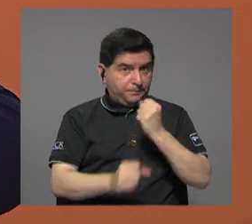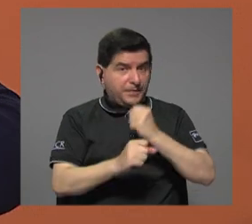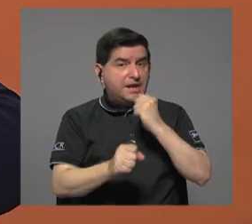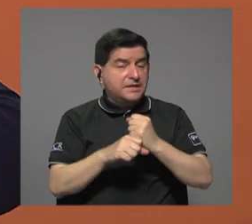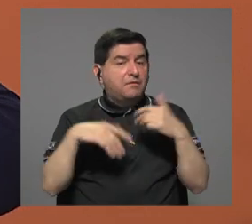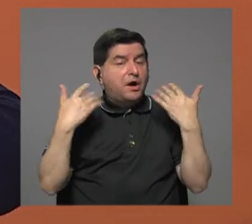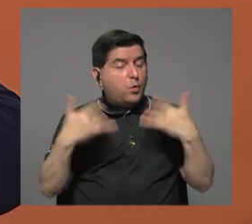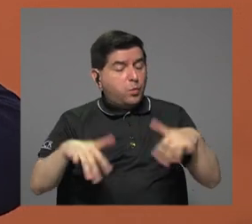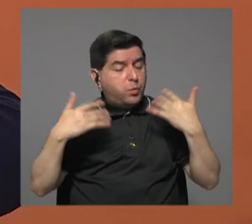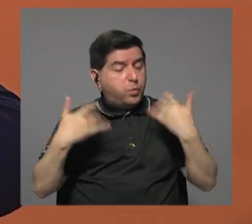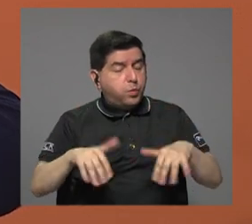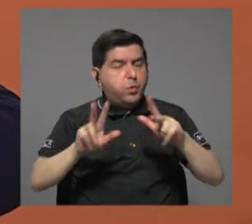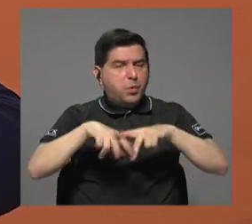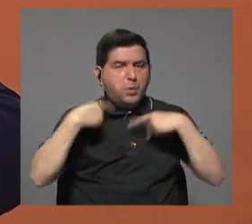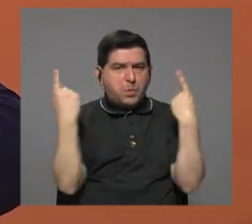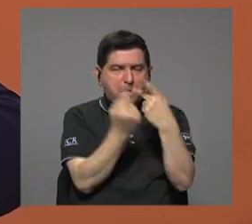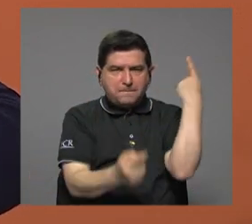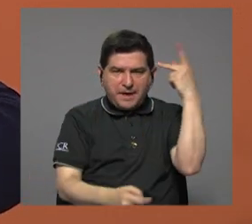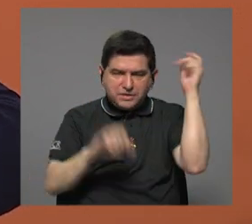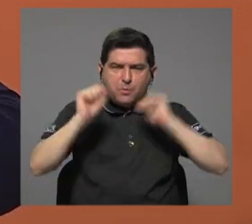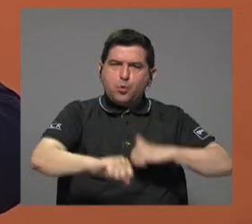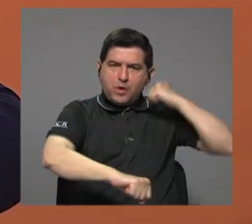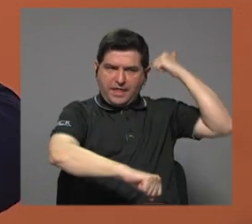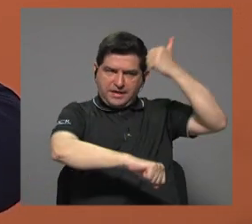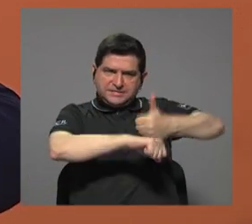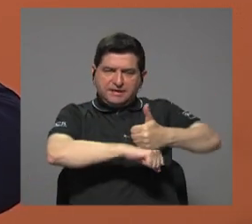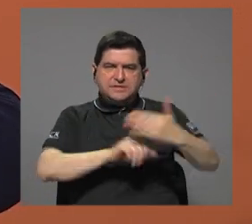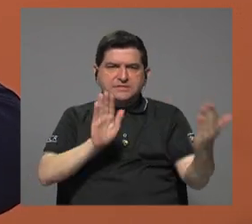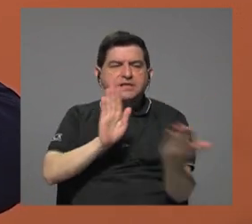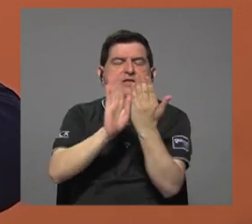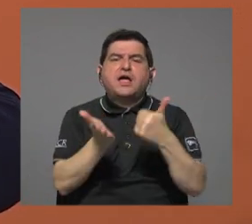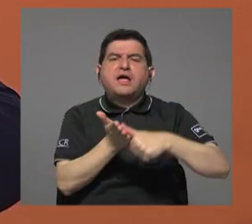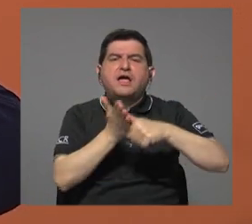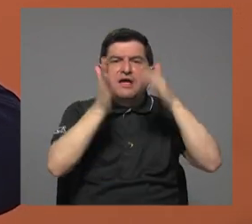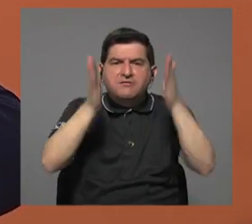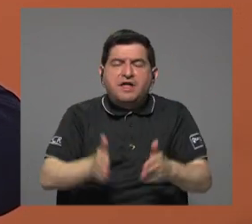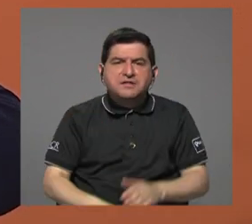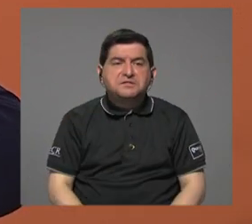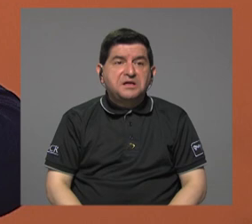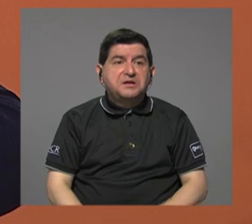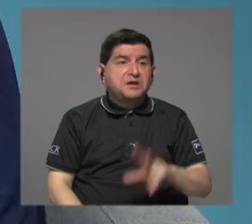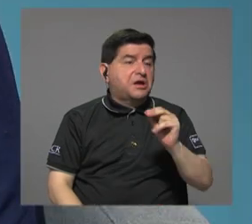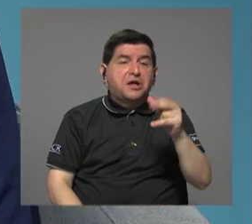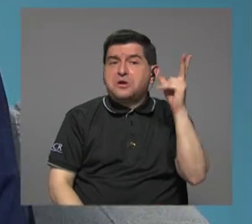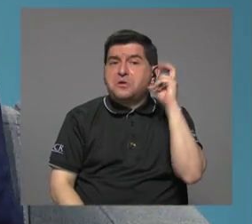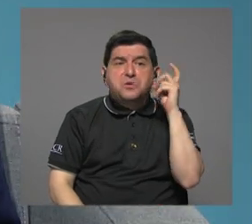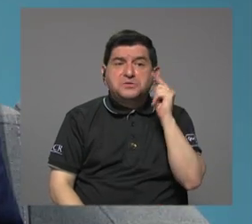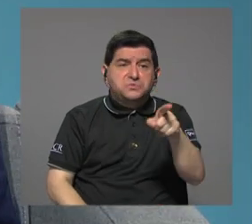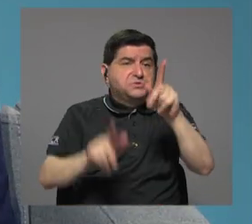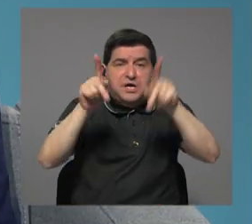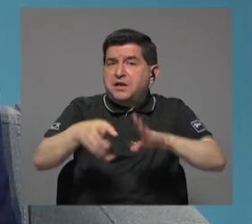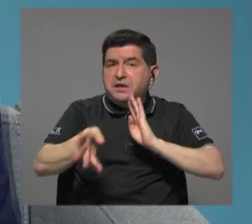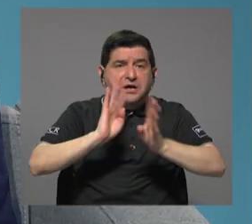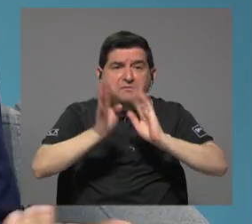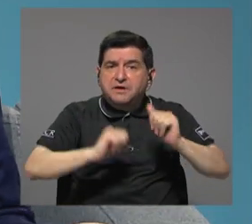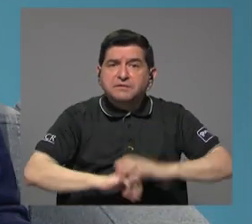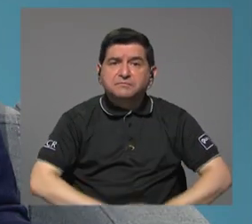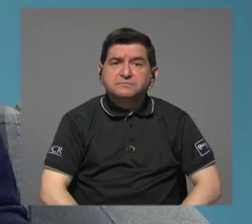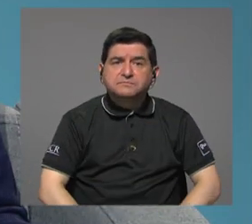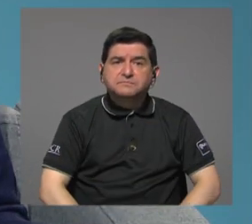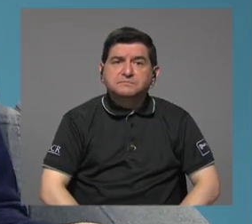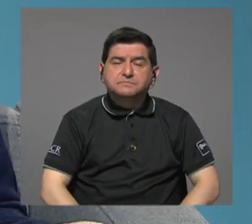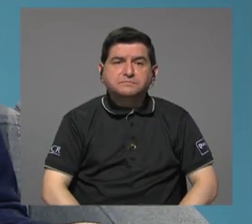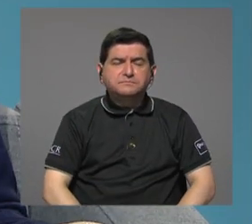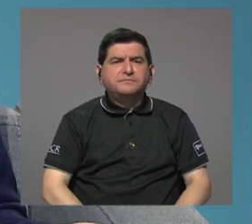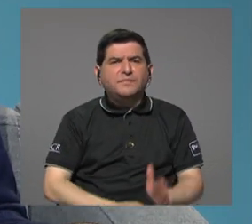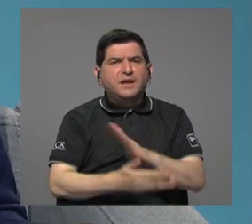titánica para que esos partidos políticos se posicionen ante ese electorado que ni siquiera nos ha escuchado hablar sí bueno y también hay